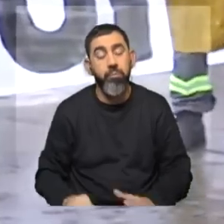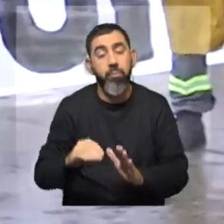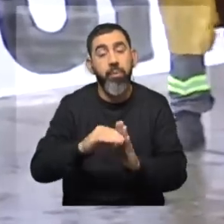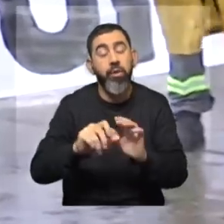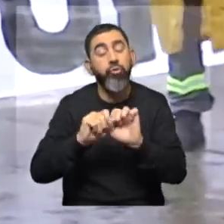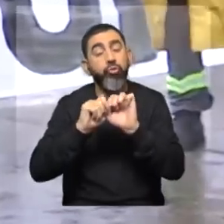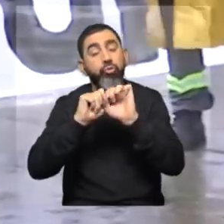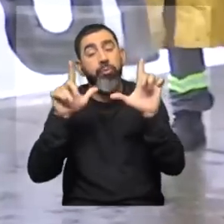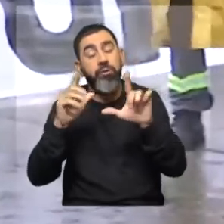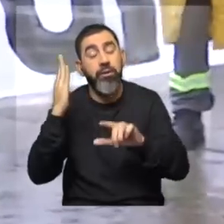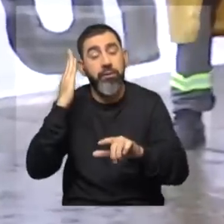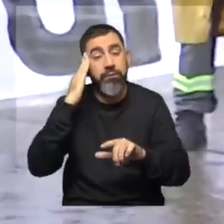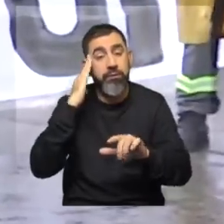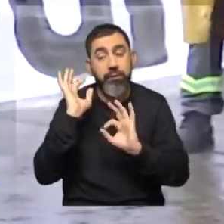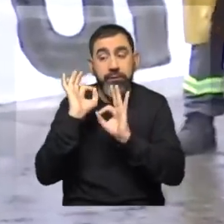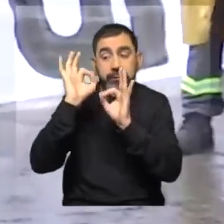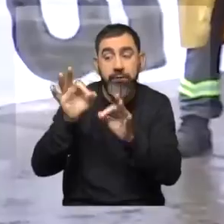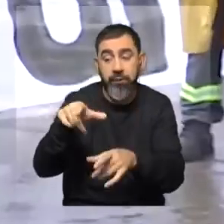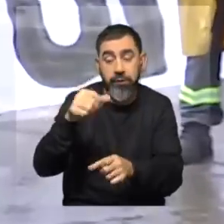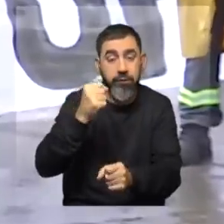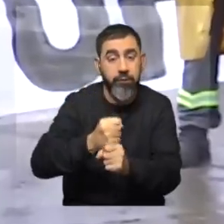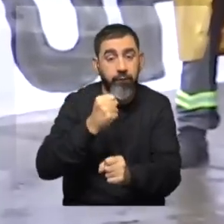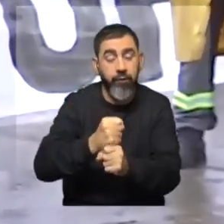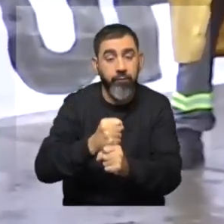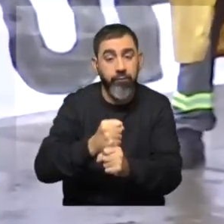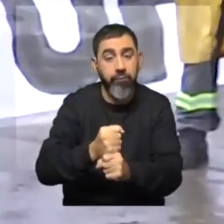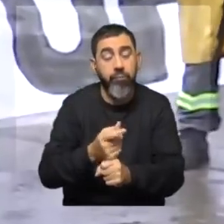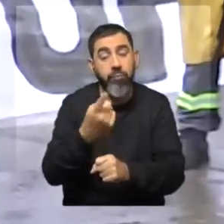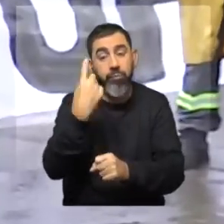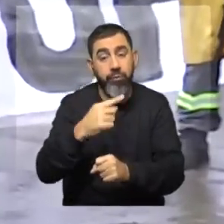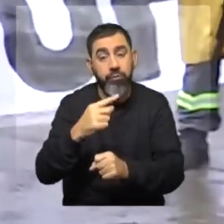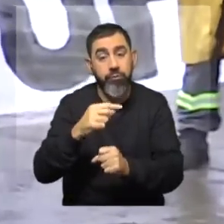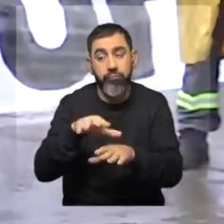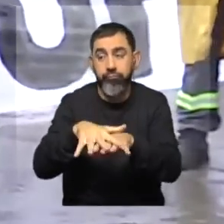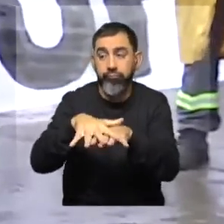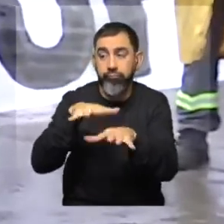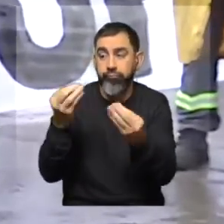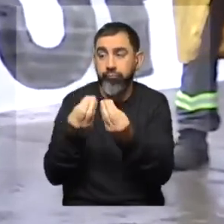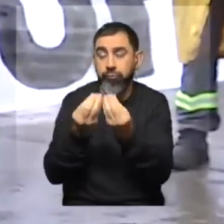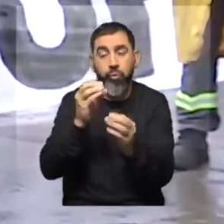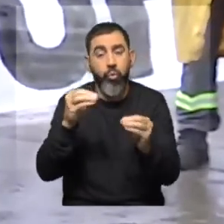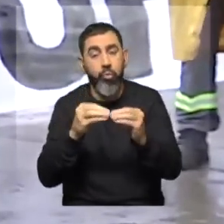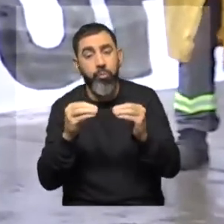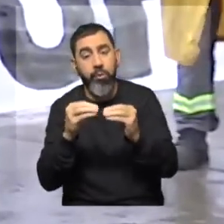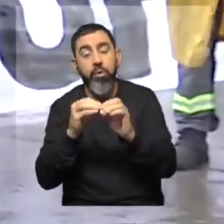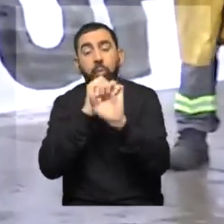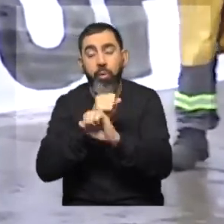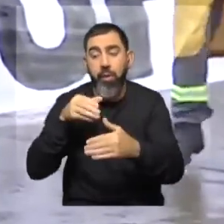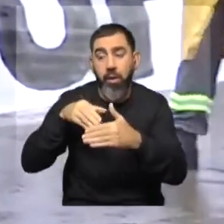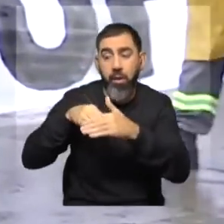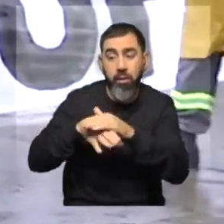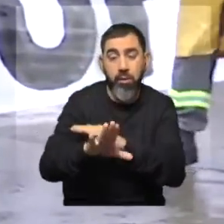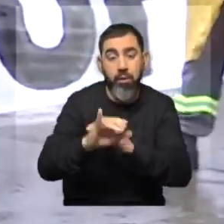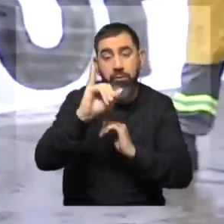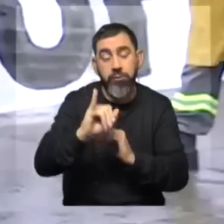sorpresiva se están enterando al llegar acá a la puerta y bueno Por eso hay este un cúmulo de compañeras y compañeros se permitió el ingreso claramente